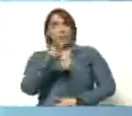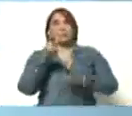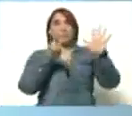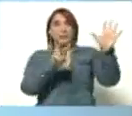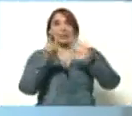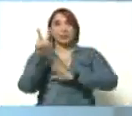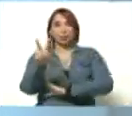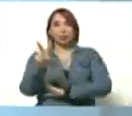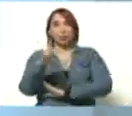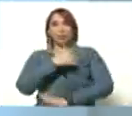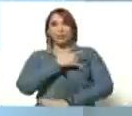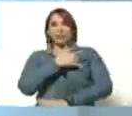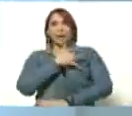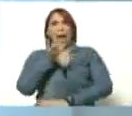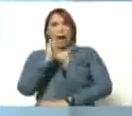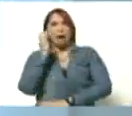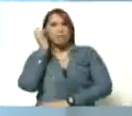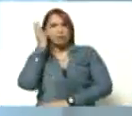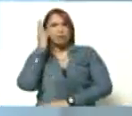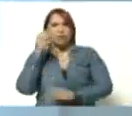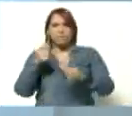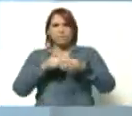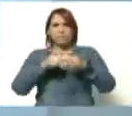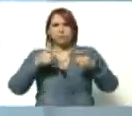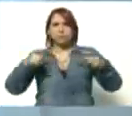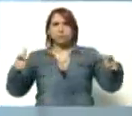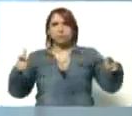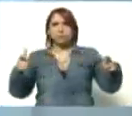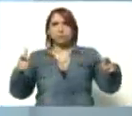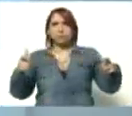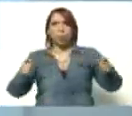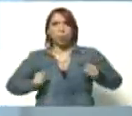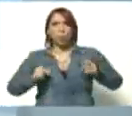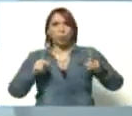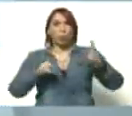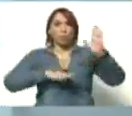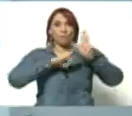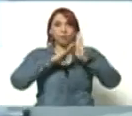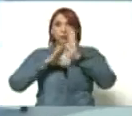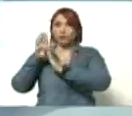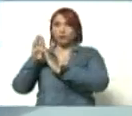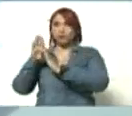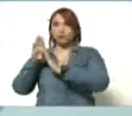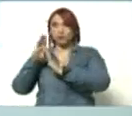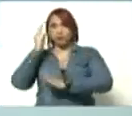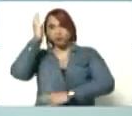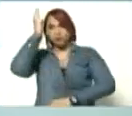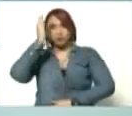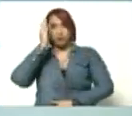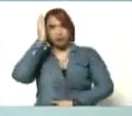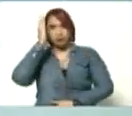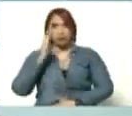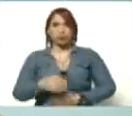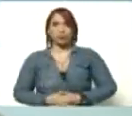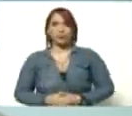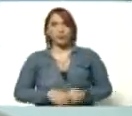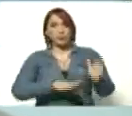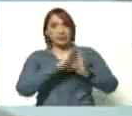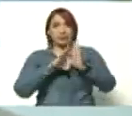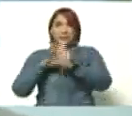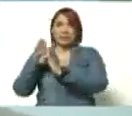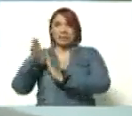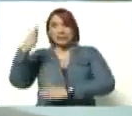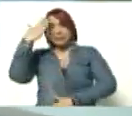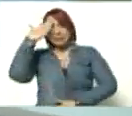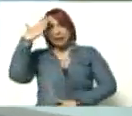72 universidades. Es la ampliación de las posibilidades del desarrollo del conocimiento, del desarrollo del